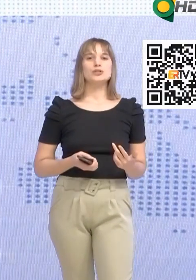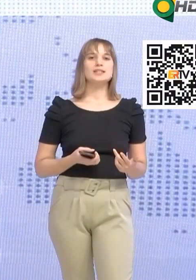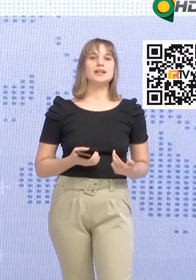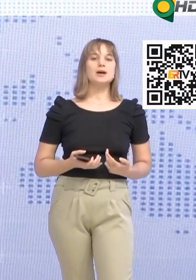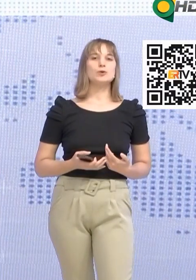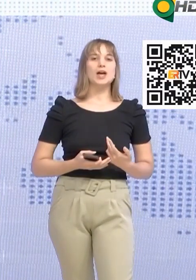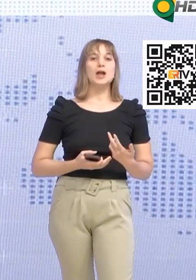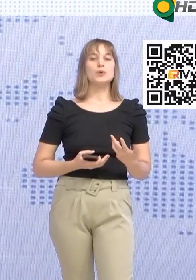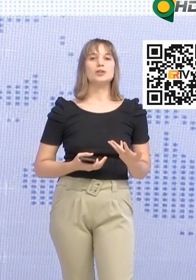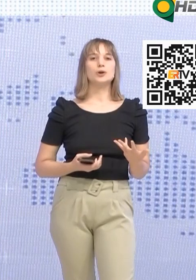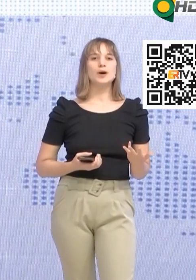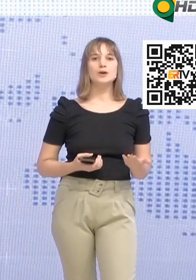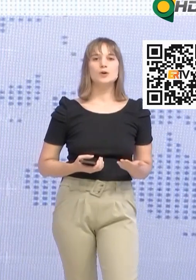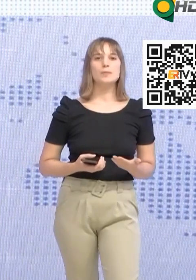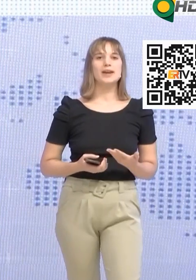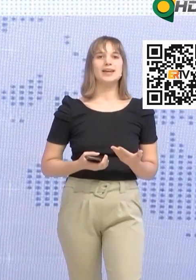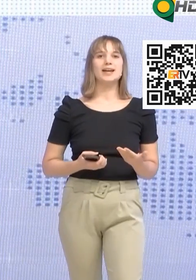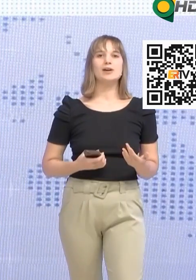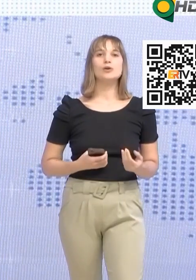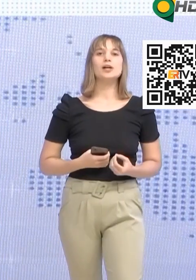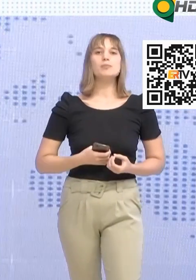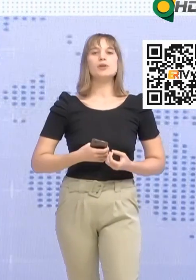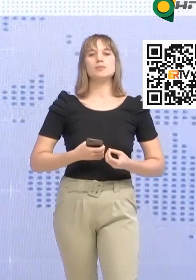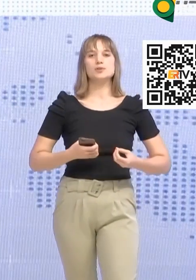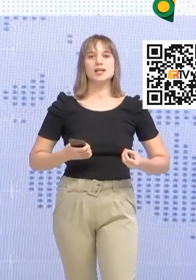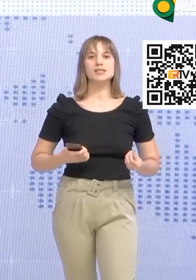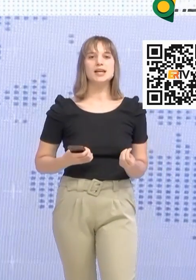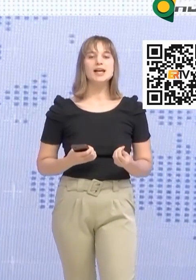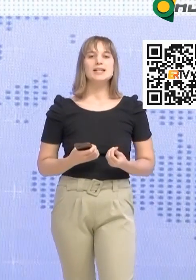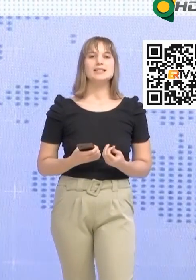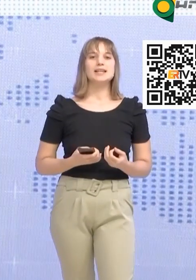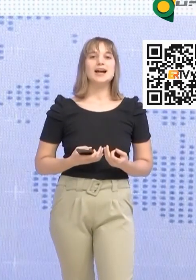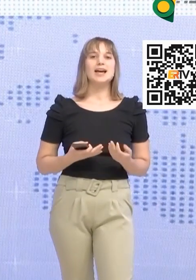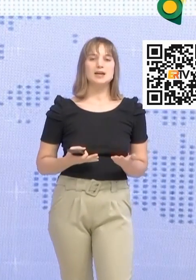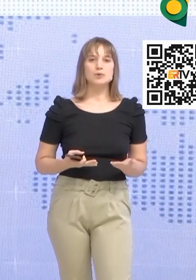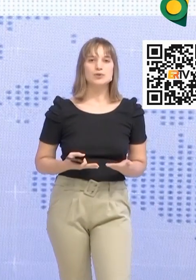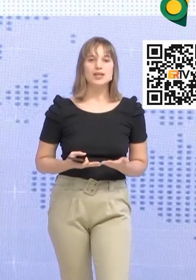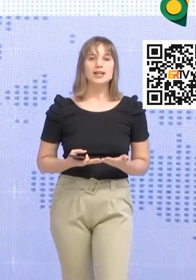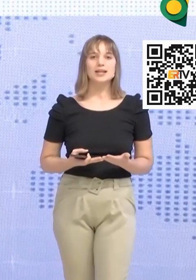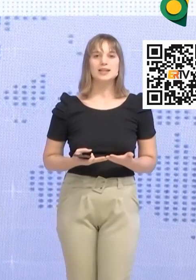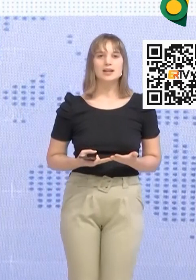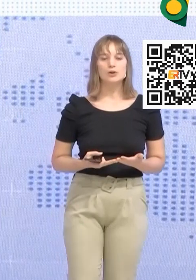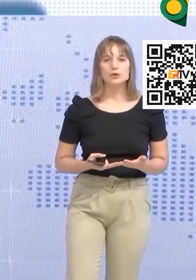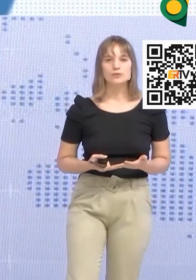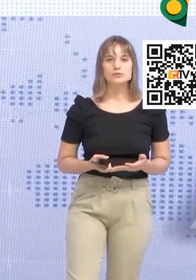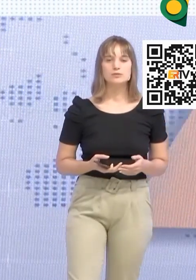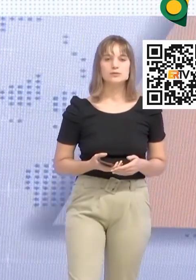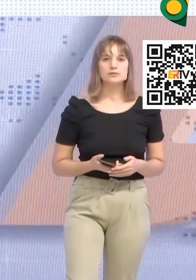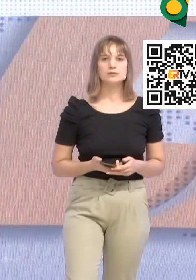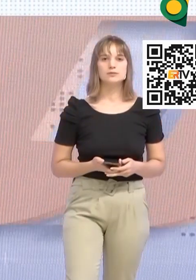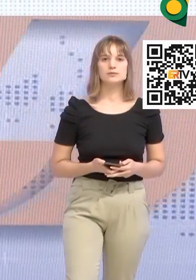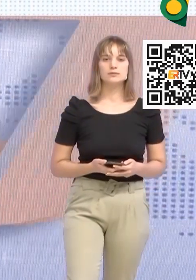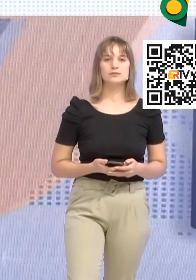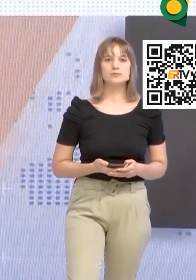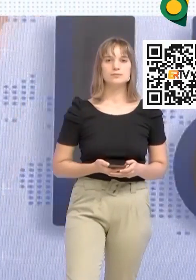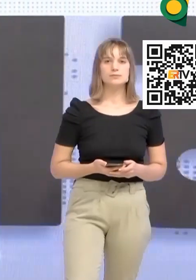¿Nos acercamos a nuestro banco para quejarnos? ¿Qué podemos hacer si caemos en este error? Bueno,